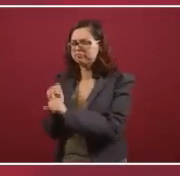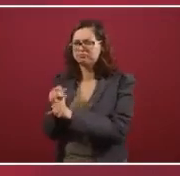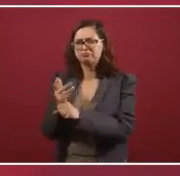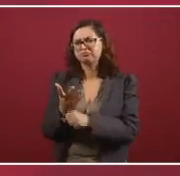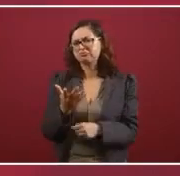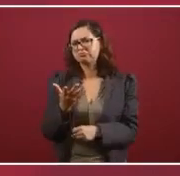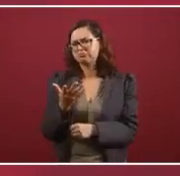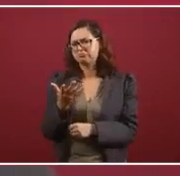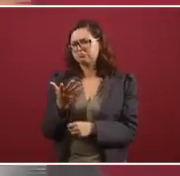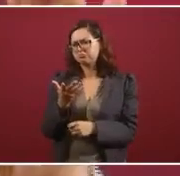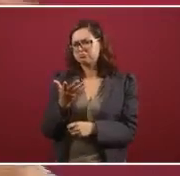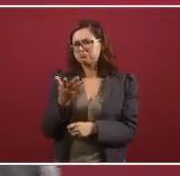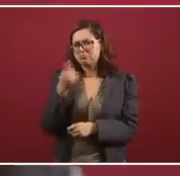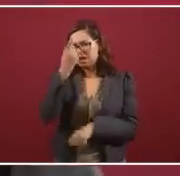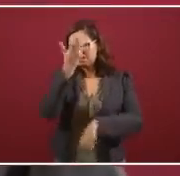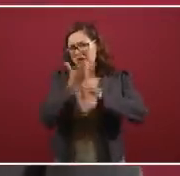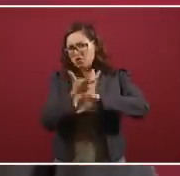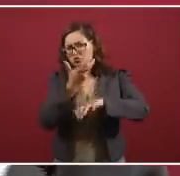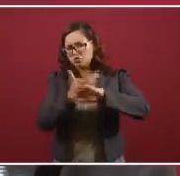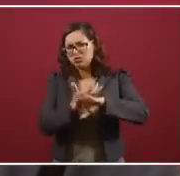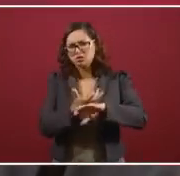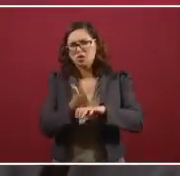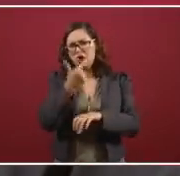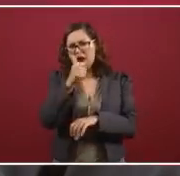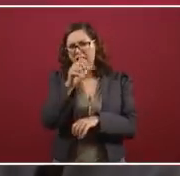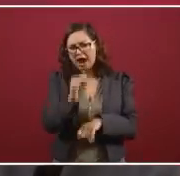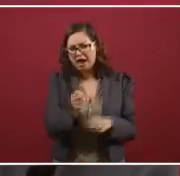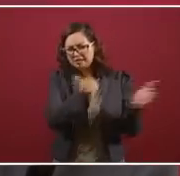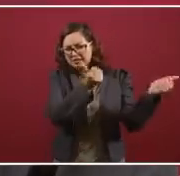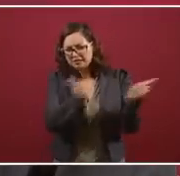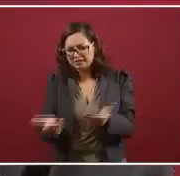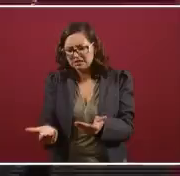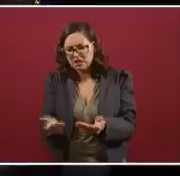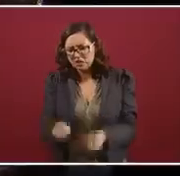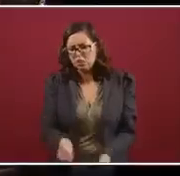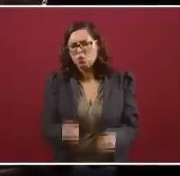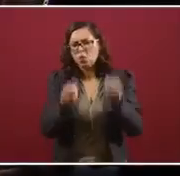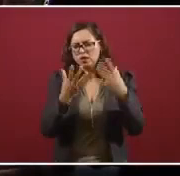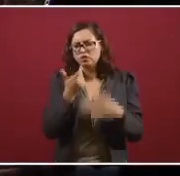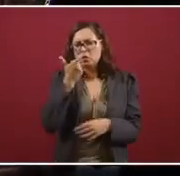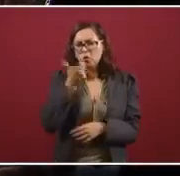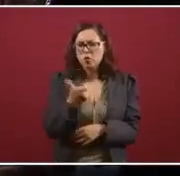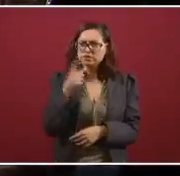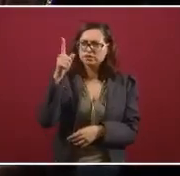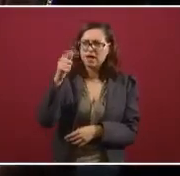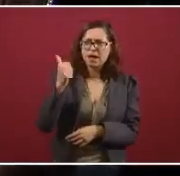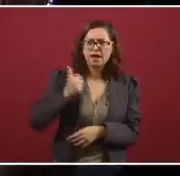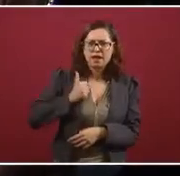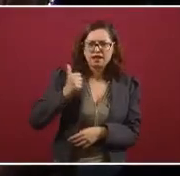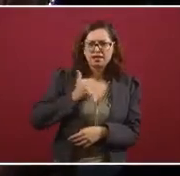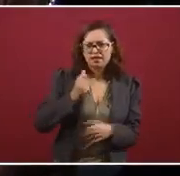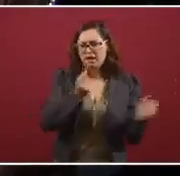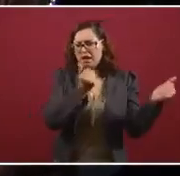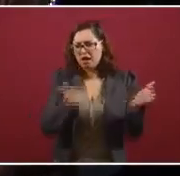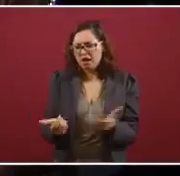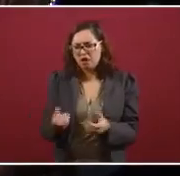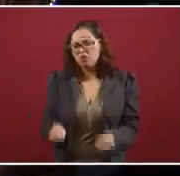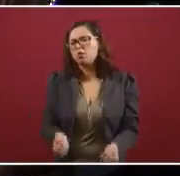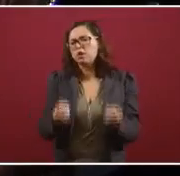de transporte en Estados Unidos, cuánto cuesta una tarifa de transporte en Canadá e incluso en